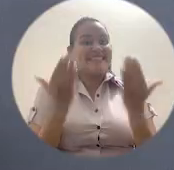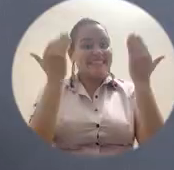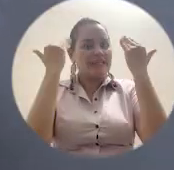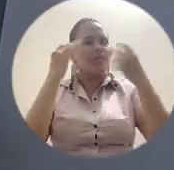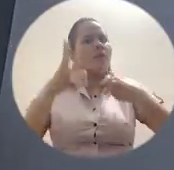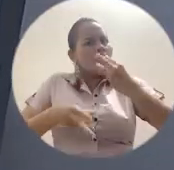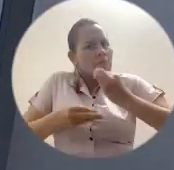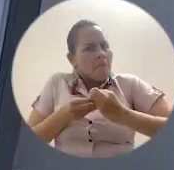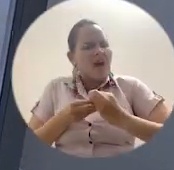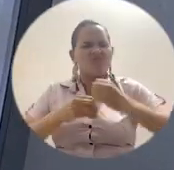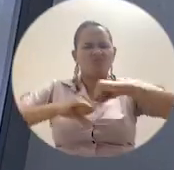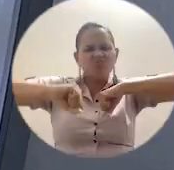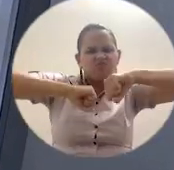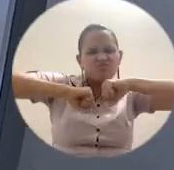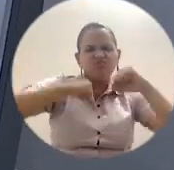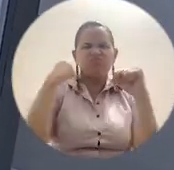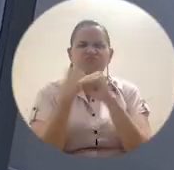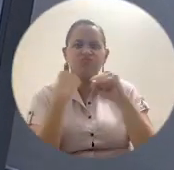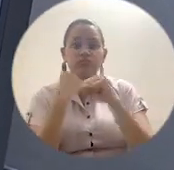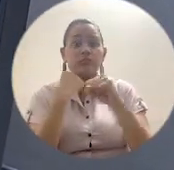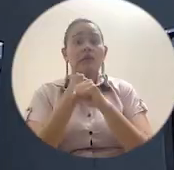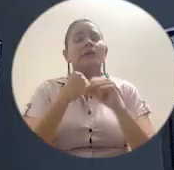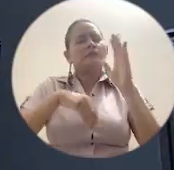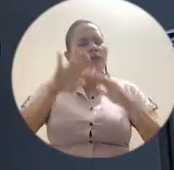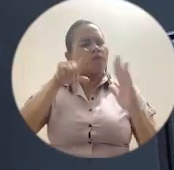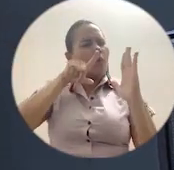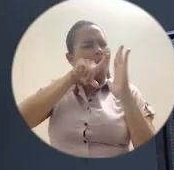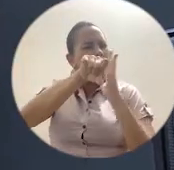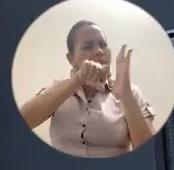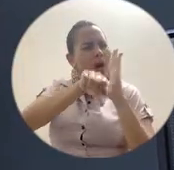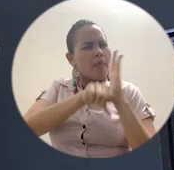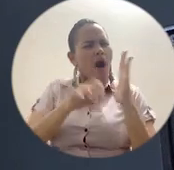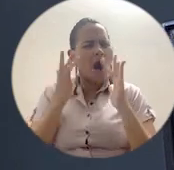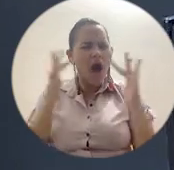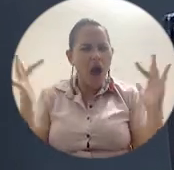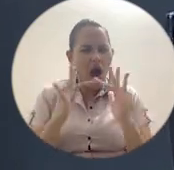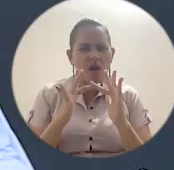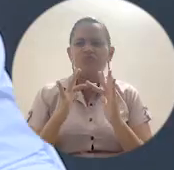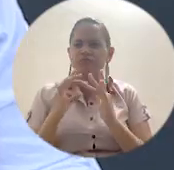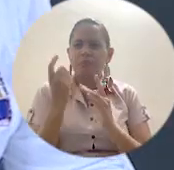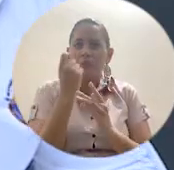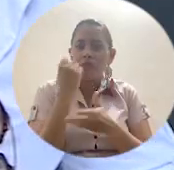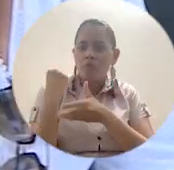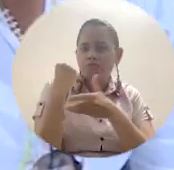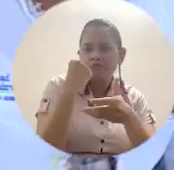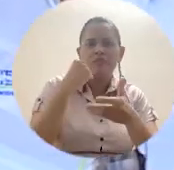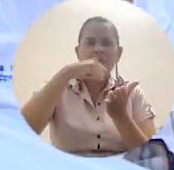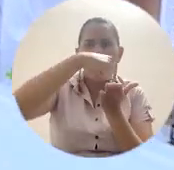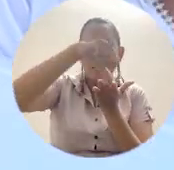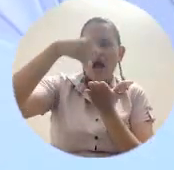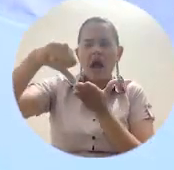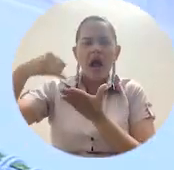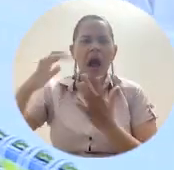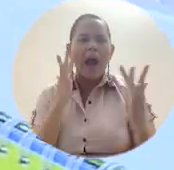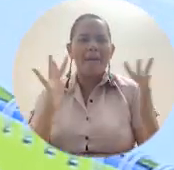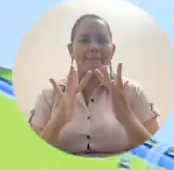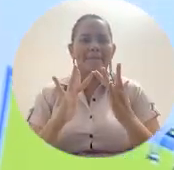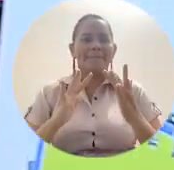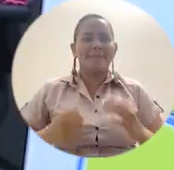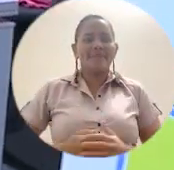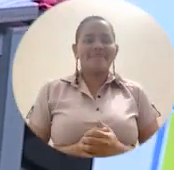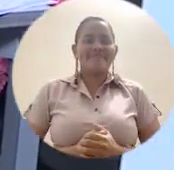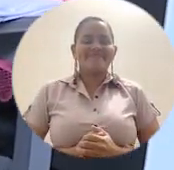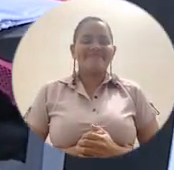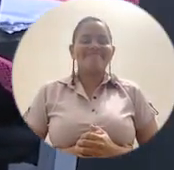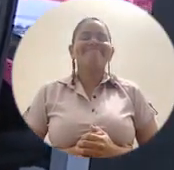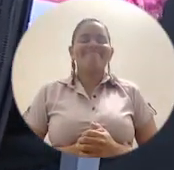influencia, dificultades en la sostenibilidad operacional, al igual que indicadores de deuda neta sobre flujo de efectivo disponible para el servicio de